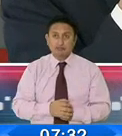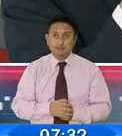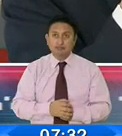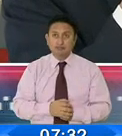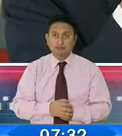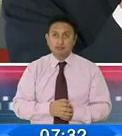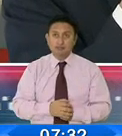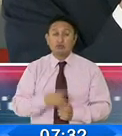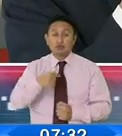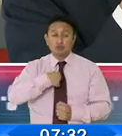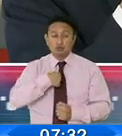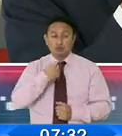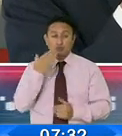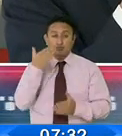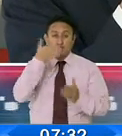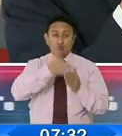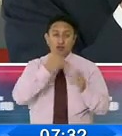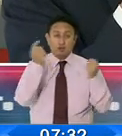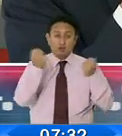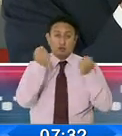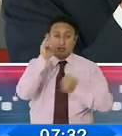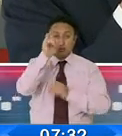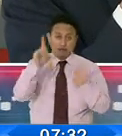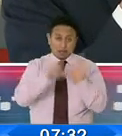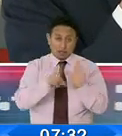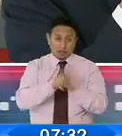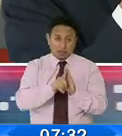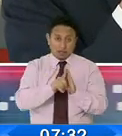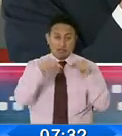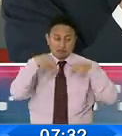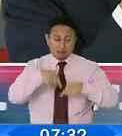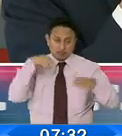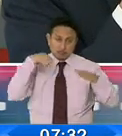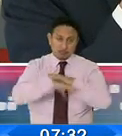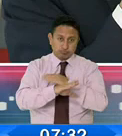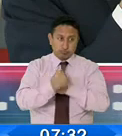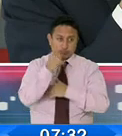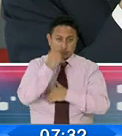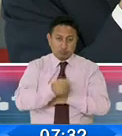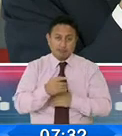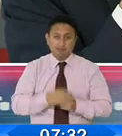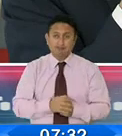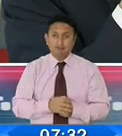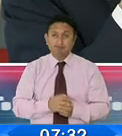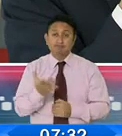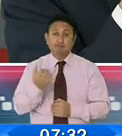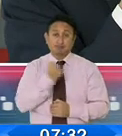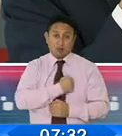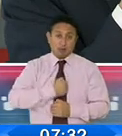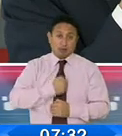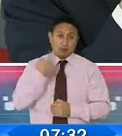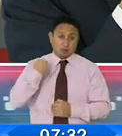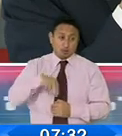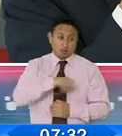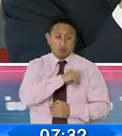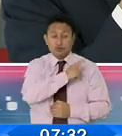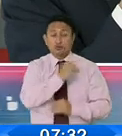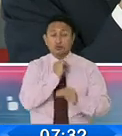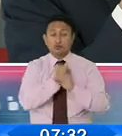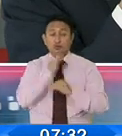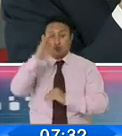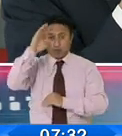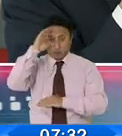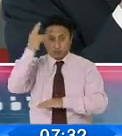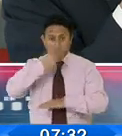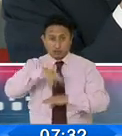vamos a seguir interviniendo, Roberto. Lamentablemente nosotros, y digo nosotros, las instituciones como Policía